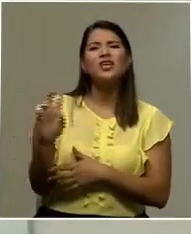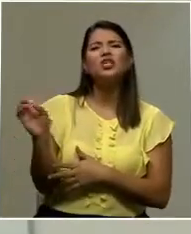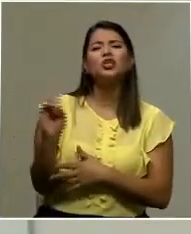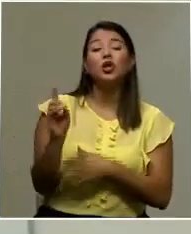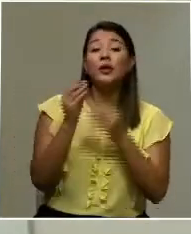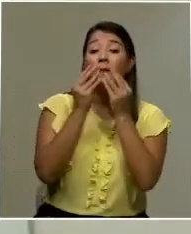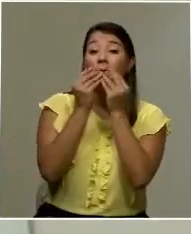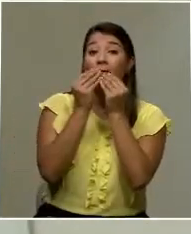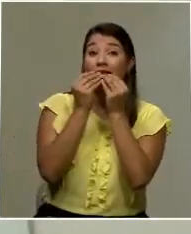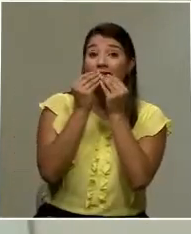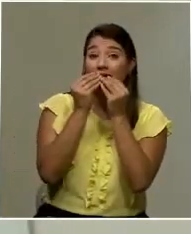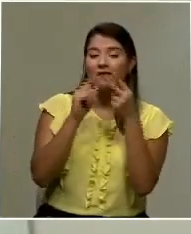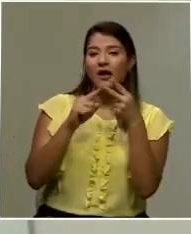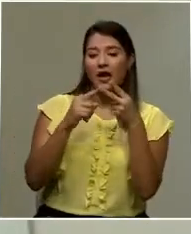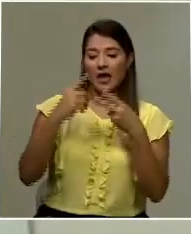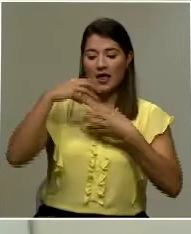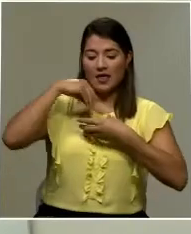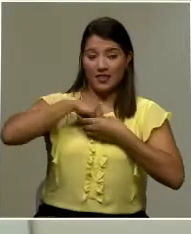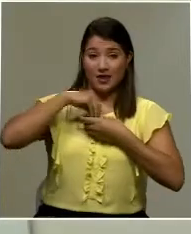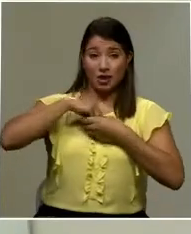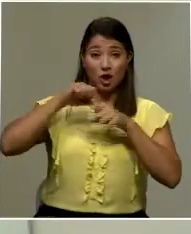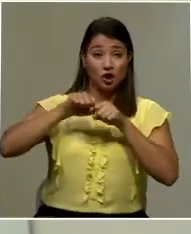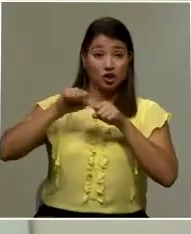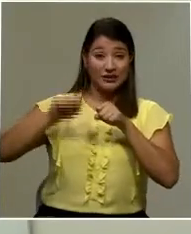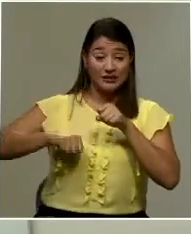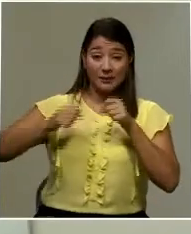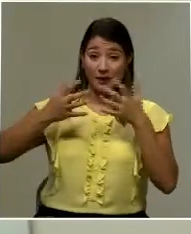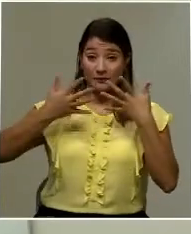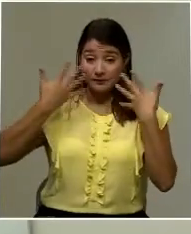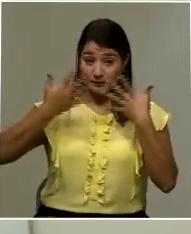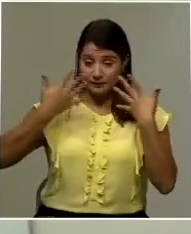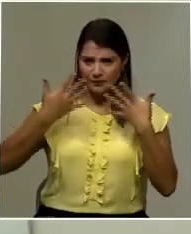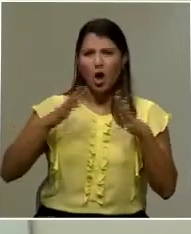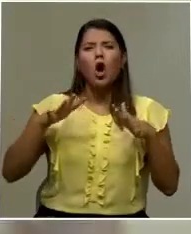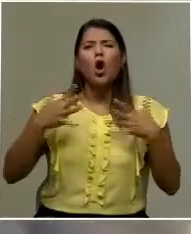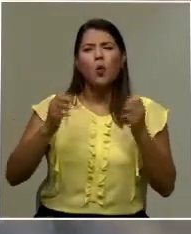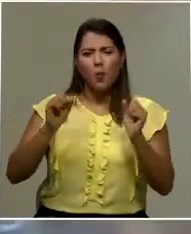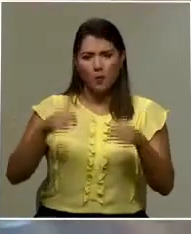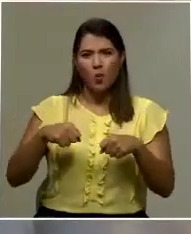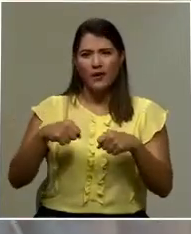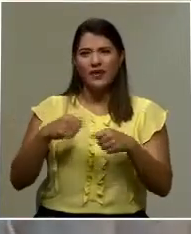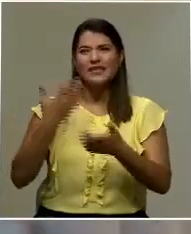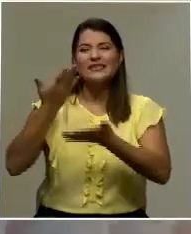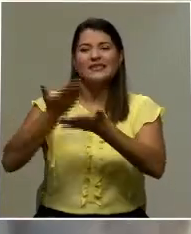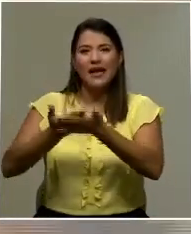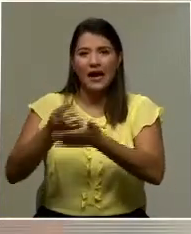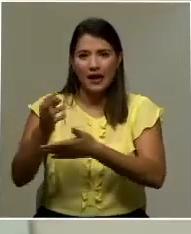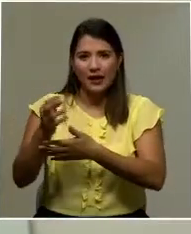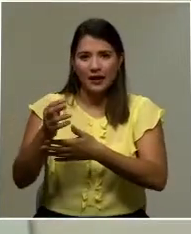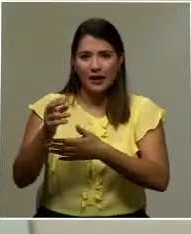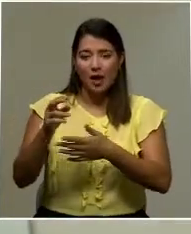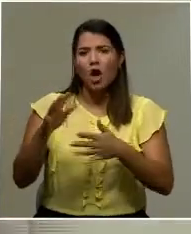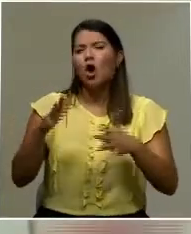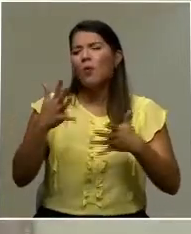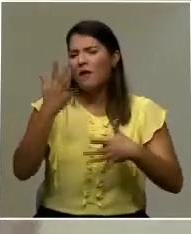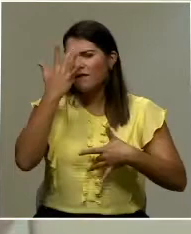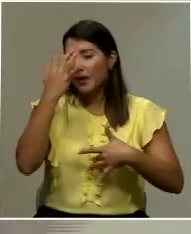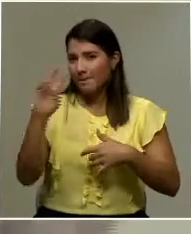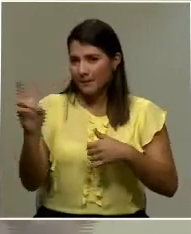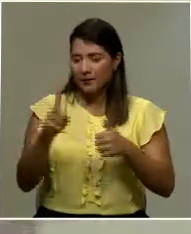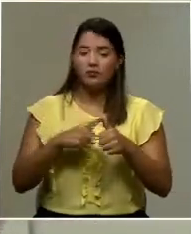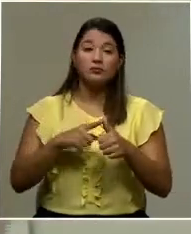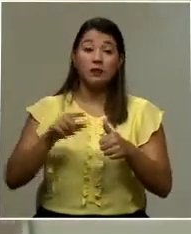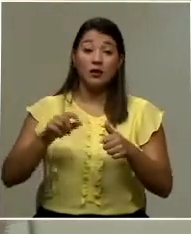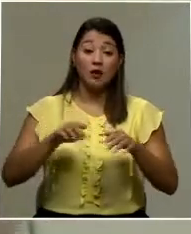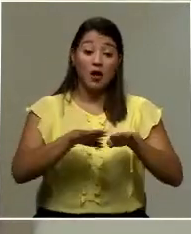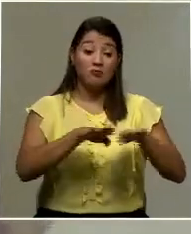ahí y llegar a otra persona, ¿no? Entonces, esto lo puede hacer sobre todo de 3 maneras. Si tocamos una superficie, nos tocamos a lo mejor la nariz